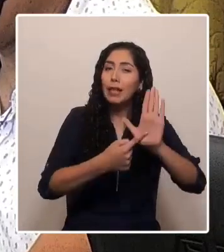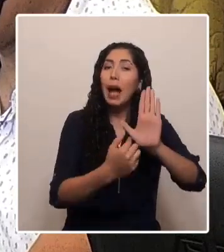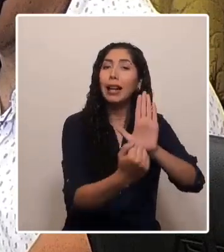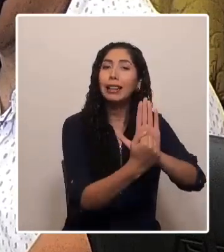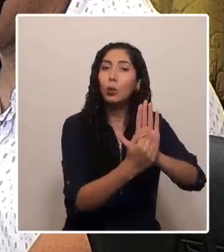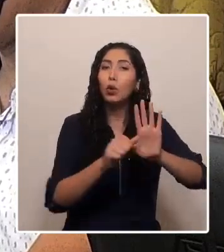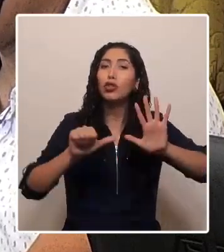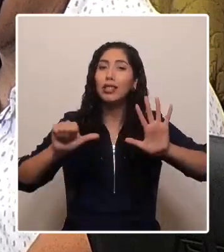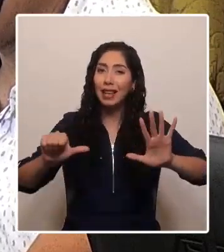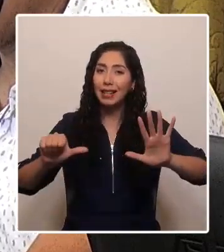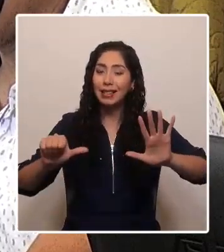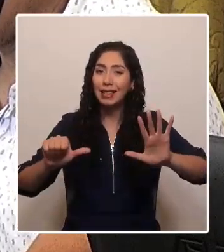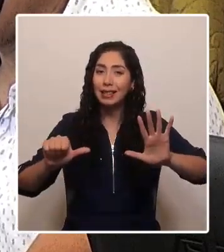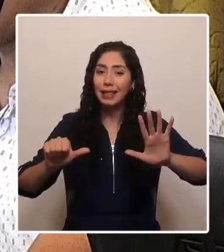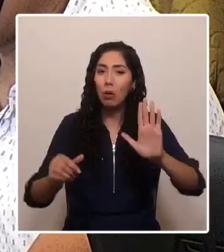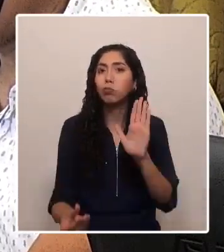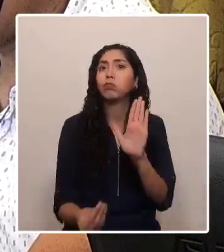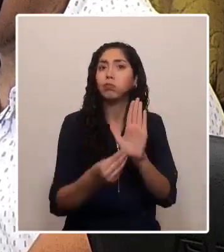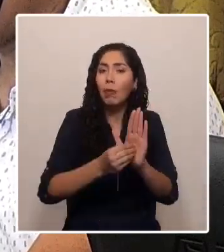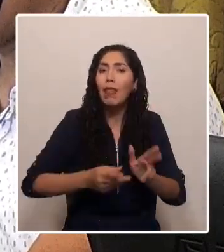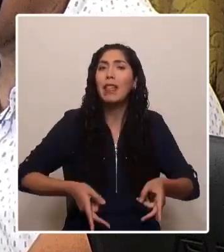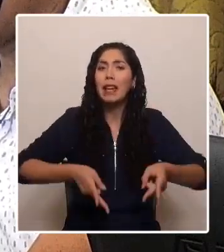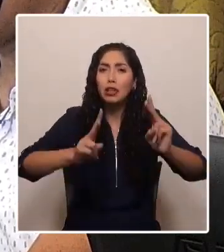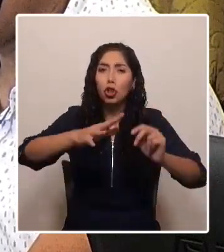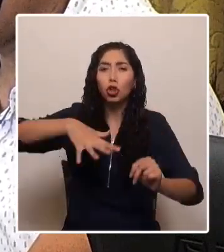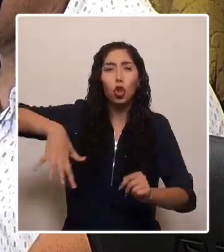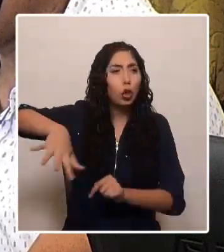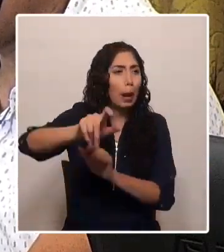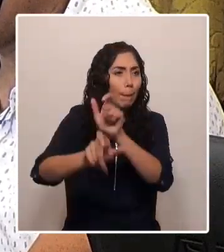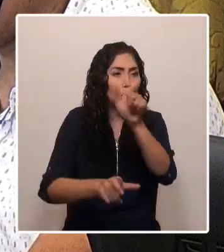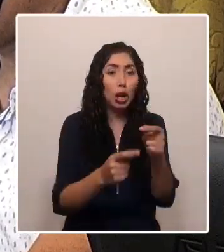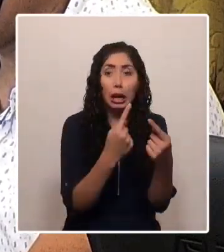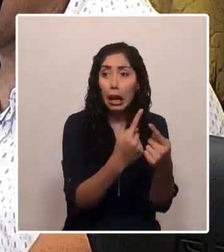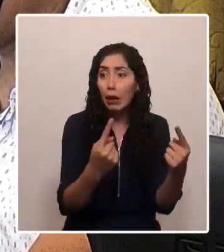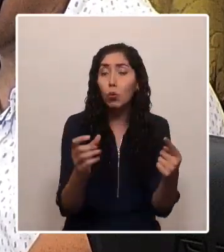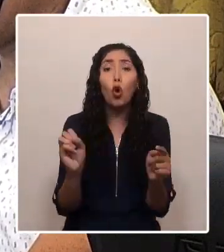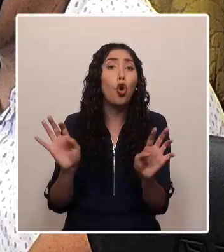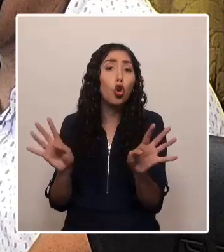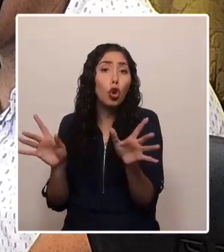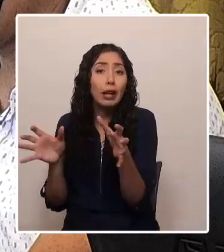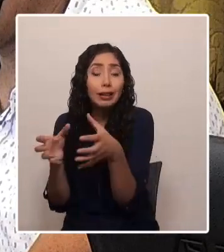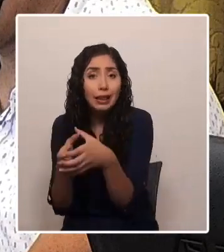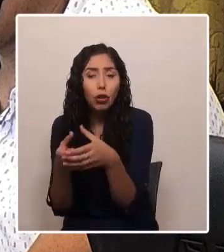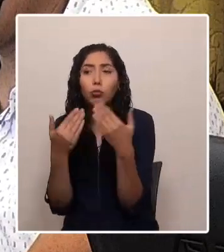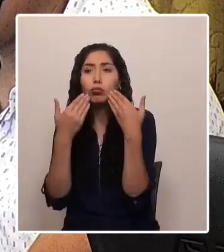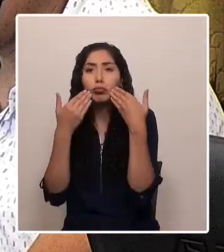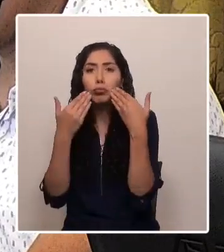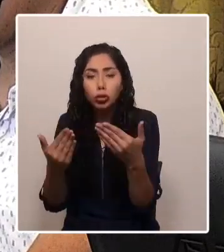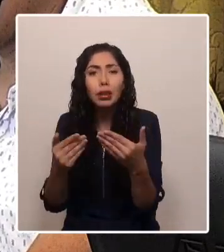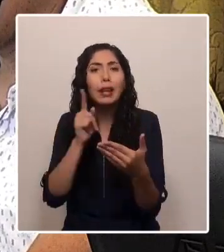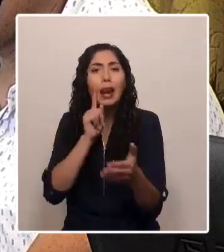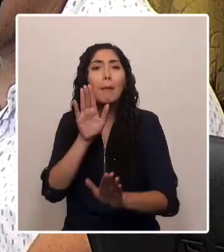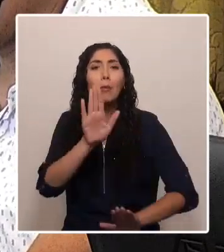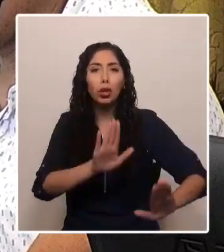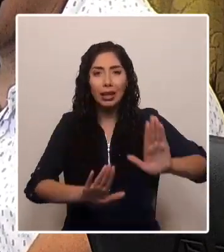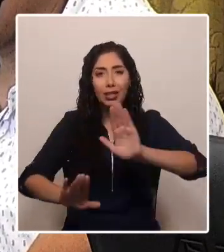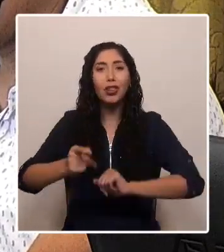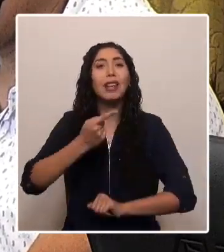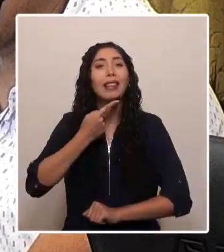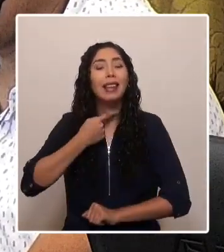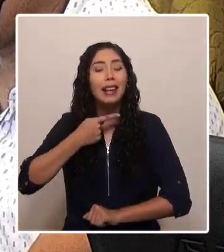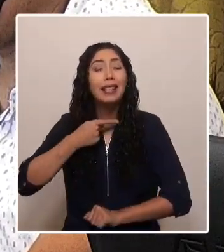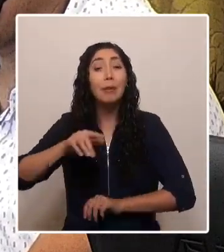6, que consagra el derecho de todas las personas, individual y colectivamente, a beneficiarse de la protección de intereses morales y